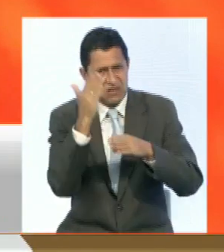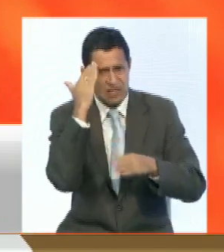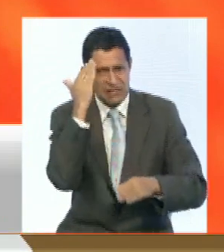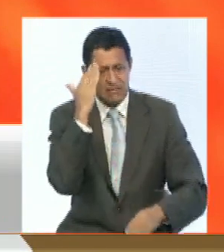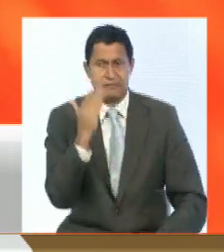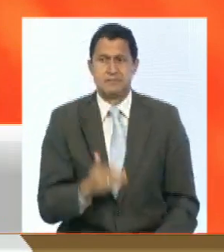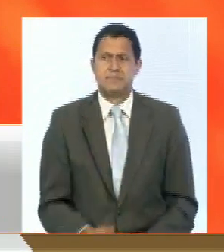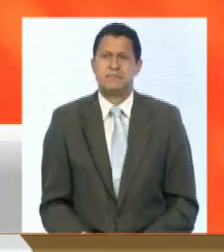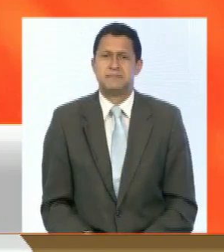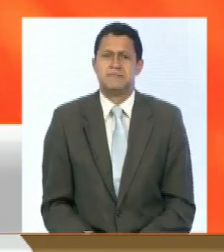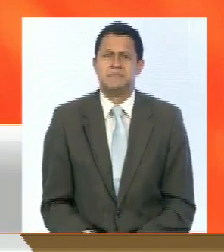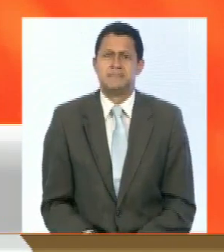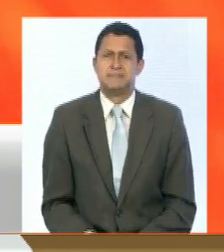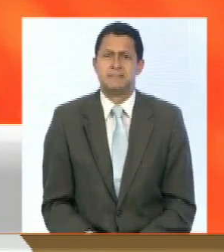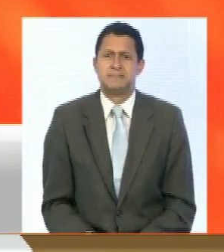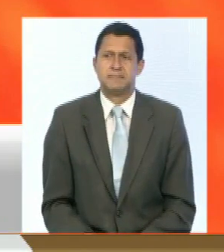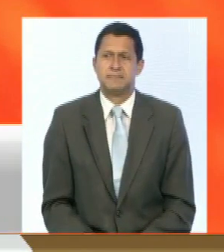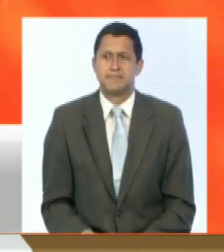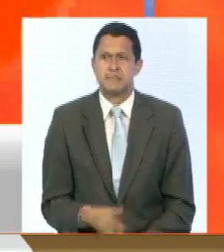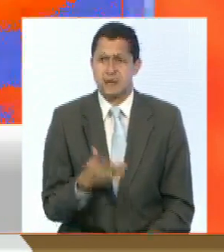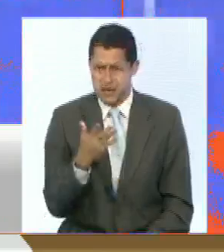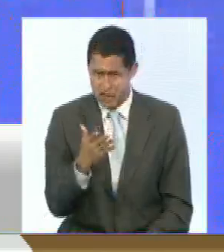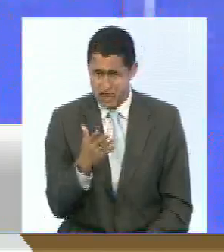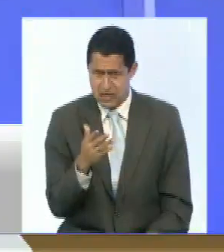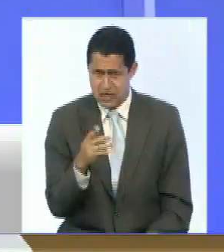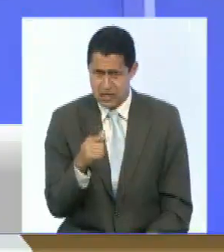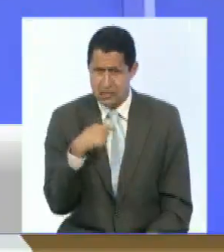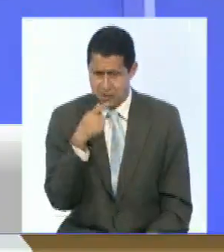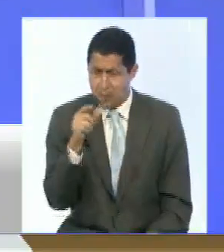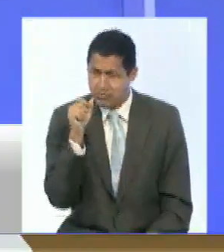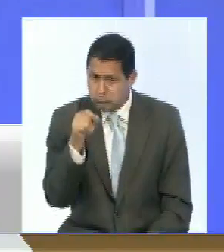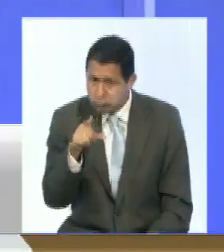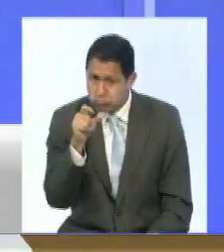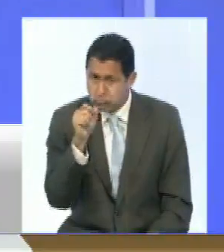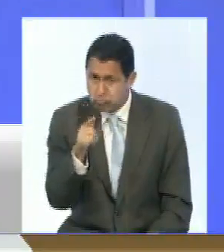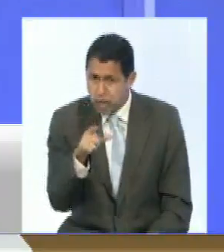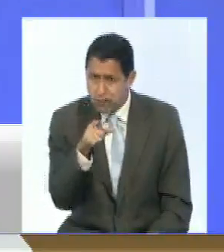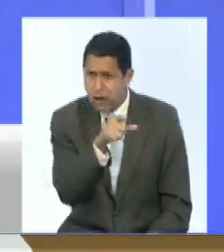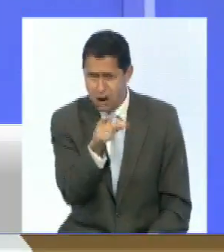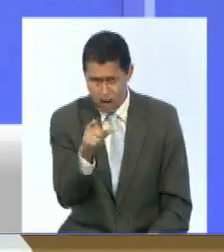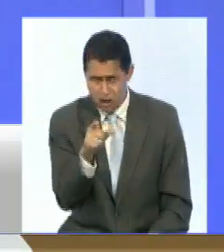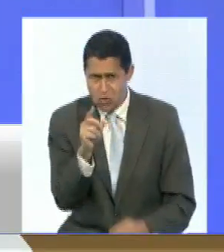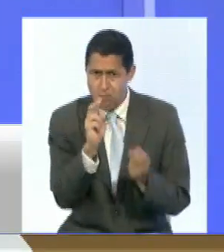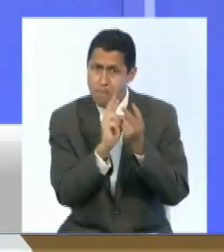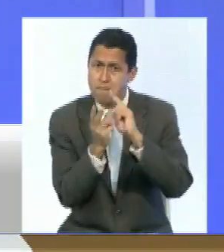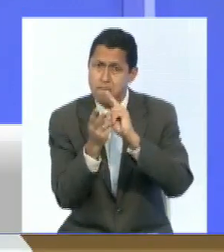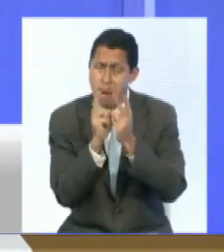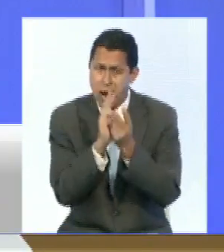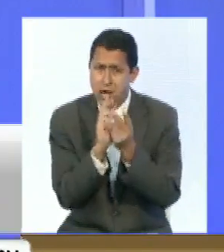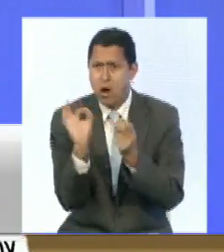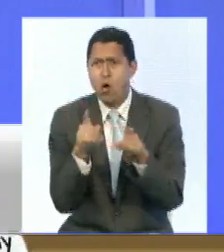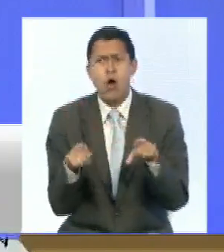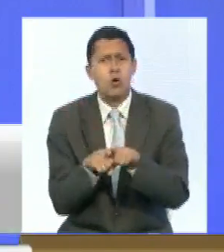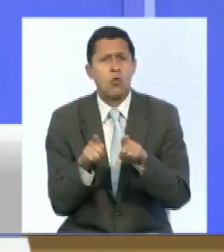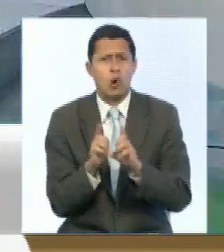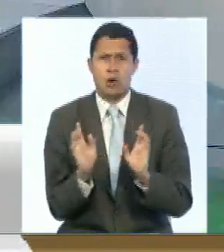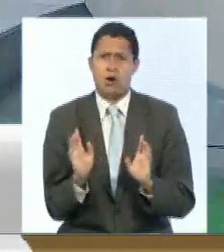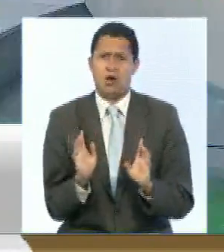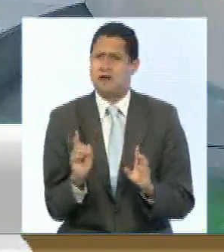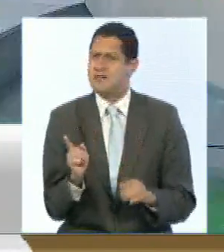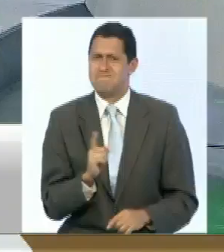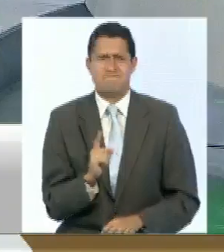hacer un diagnóstico diferencial en la producción de semen o líquido seminal va a variar o va a ser igual no